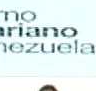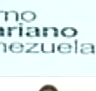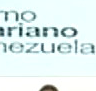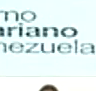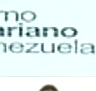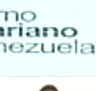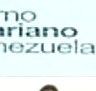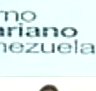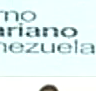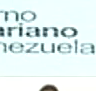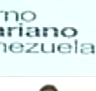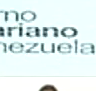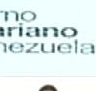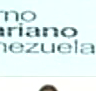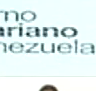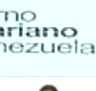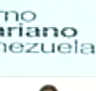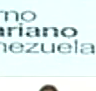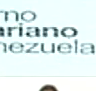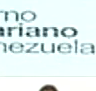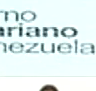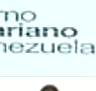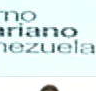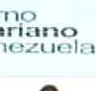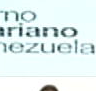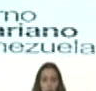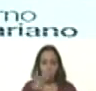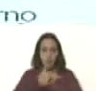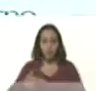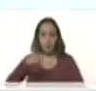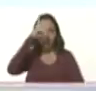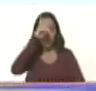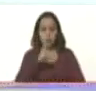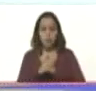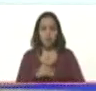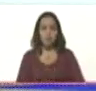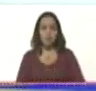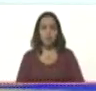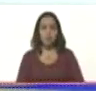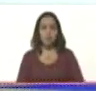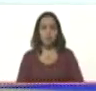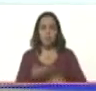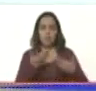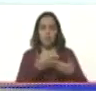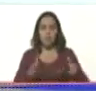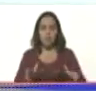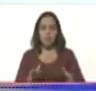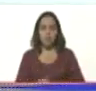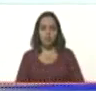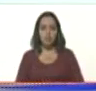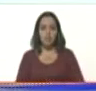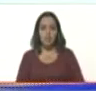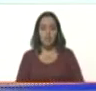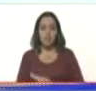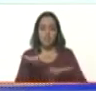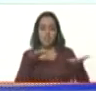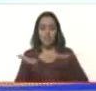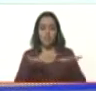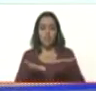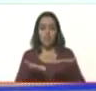calificación y certificación para las personas con discapacidad y en la apertura del servicio de